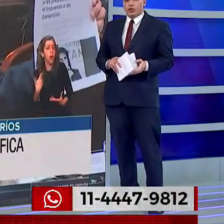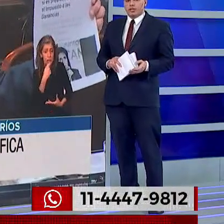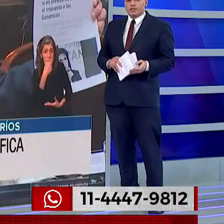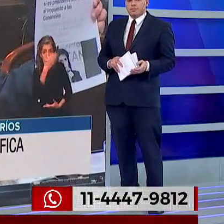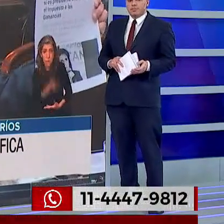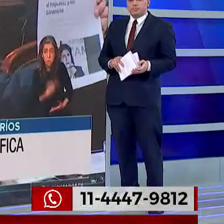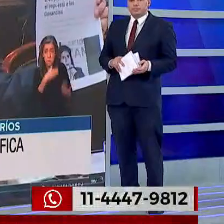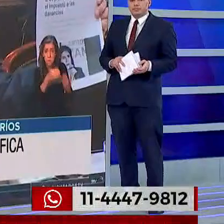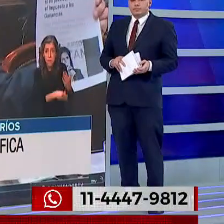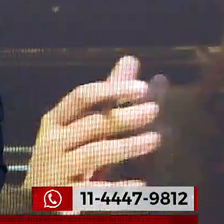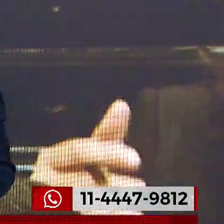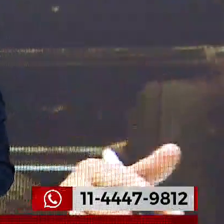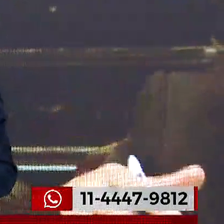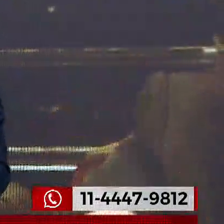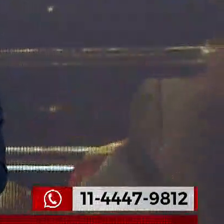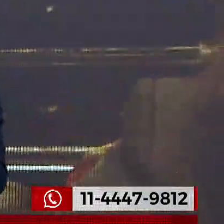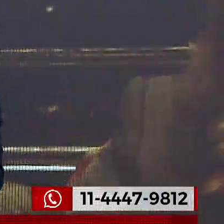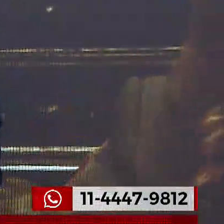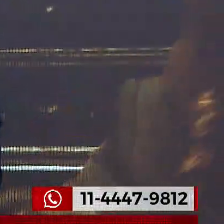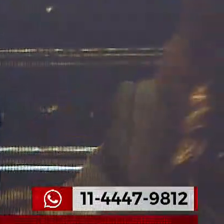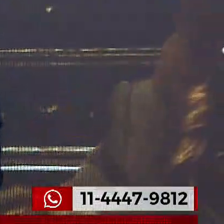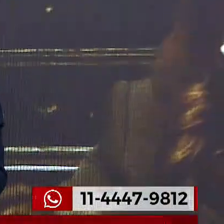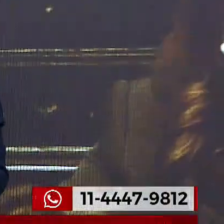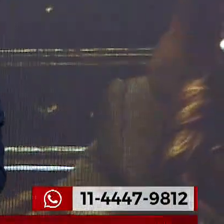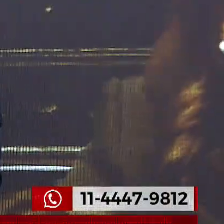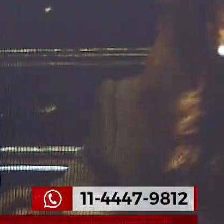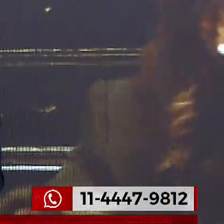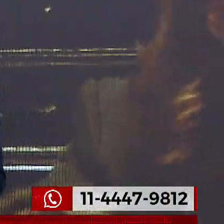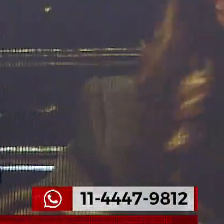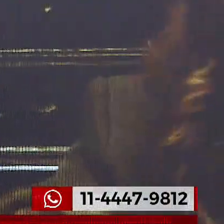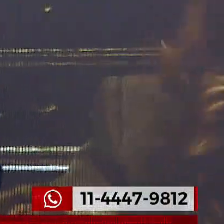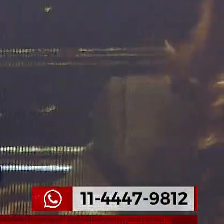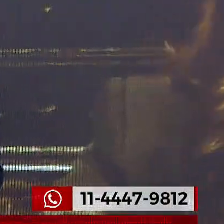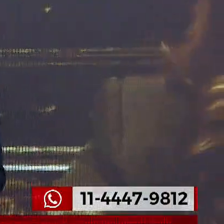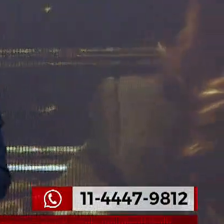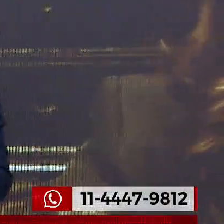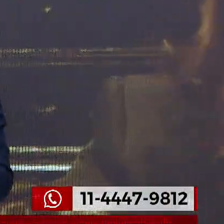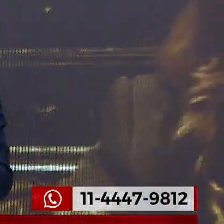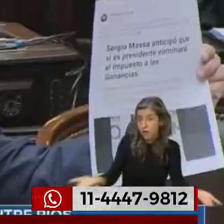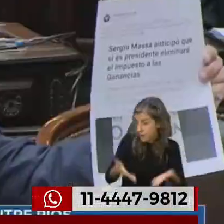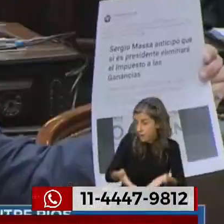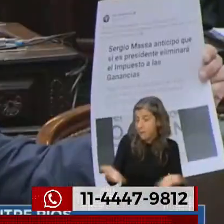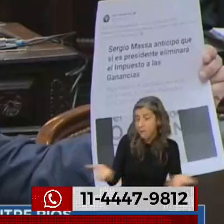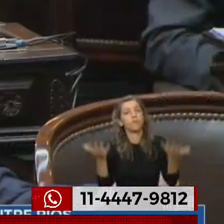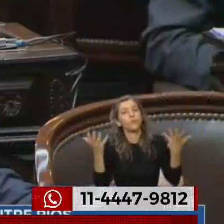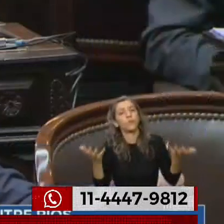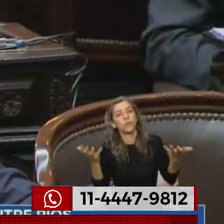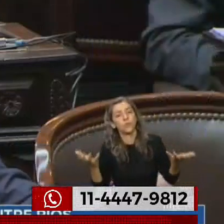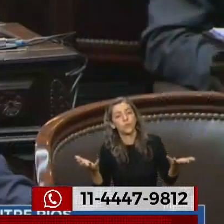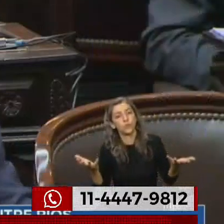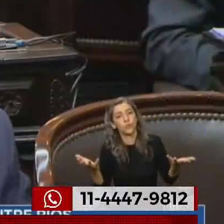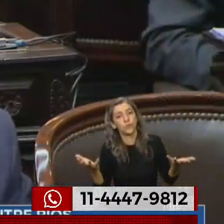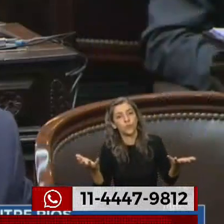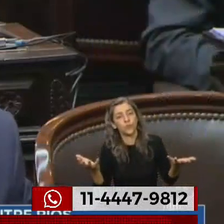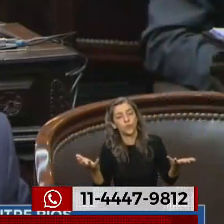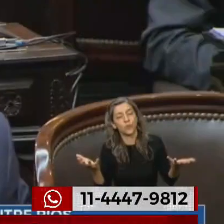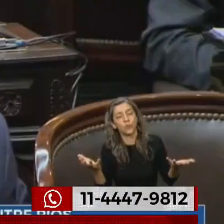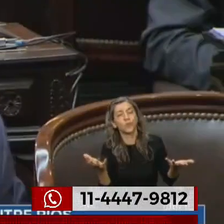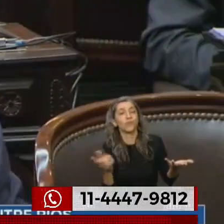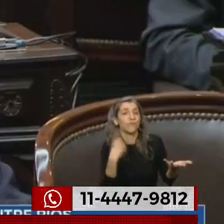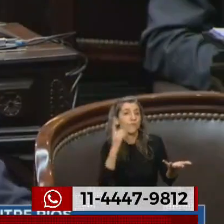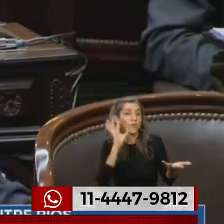trabajadores bien habla casareto ponelo Dale habla casareto en el congreso de la nación Dale dale de Unión por la PR en este